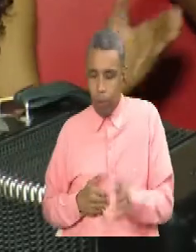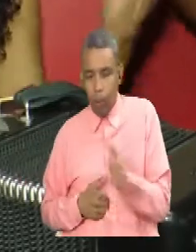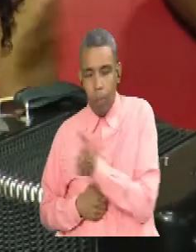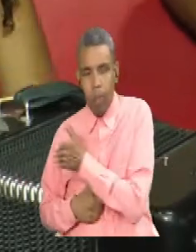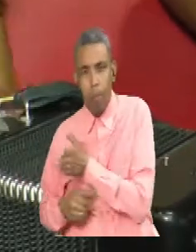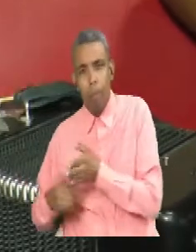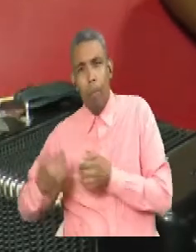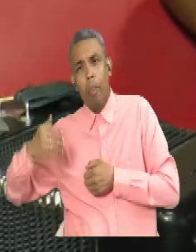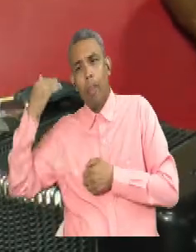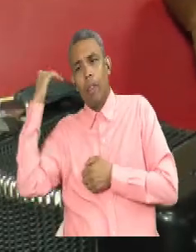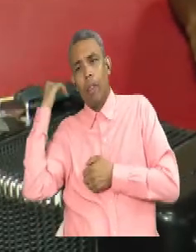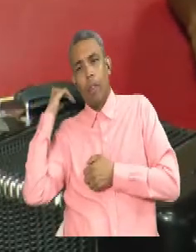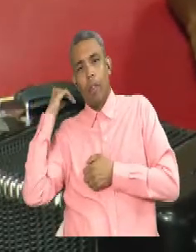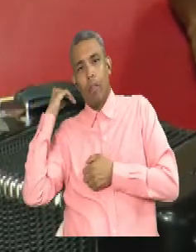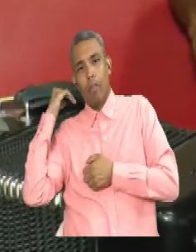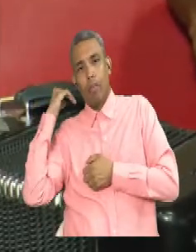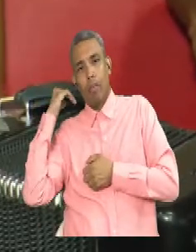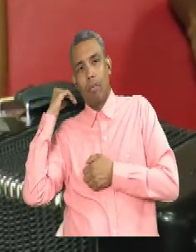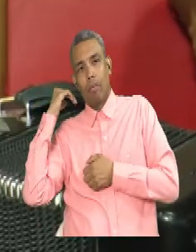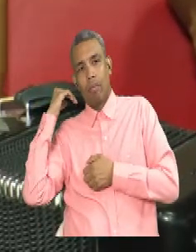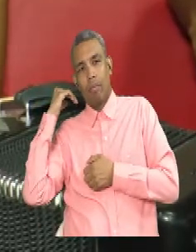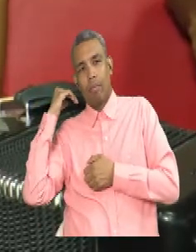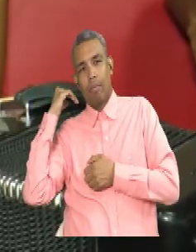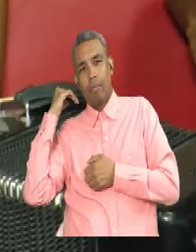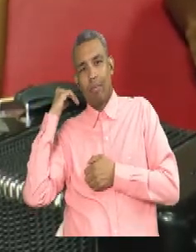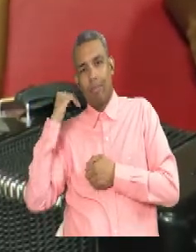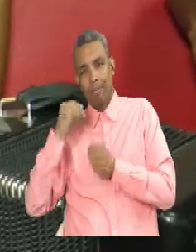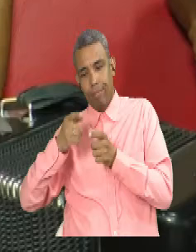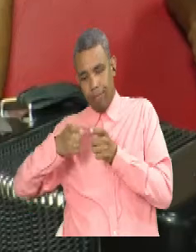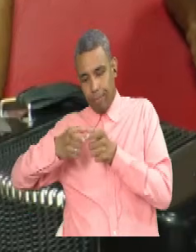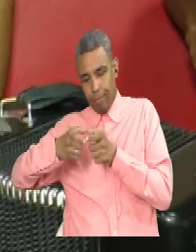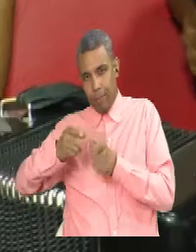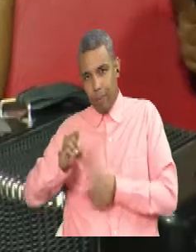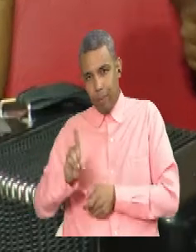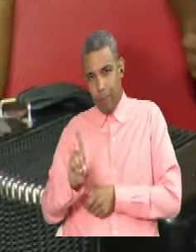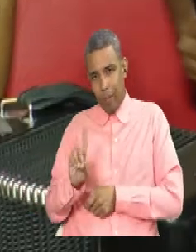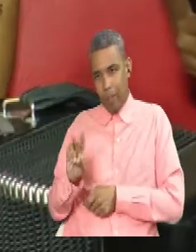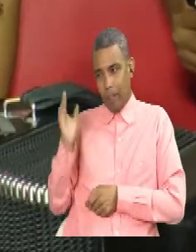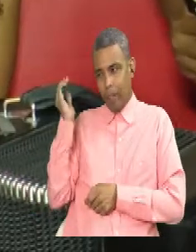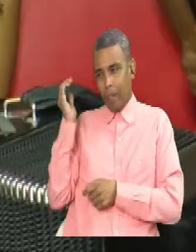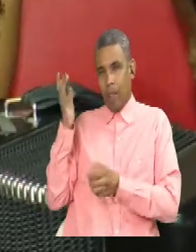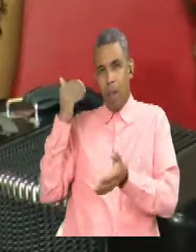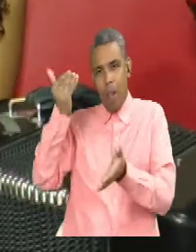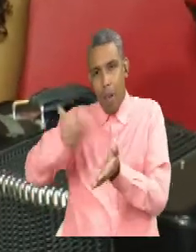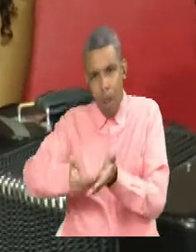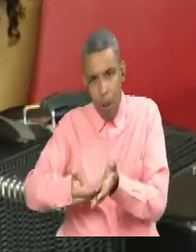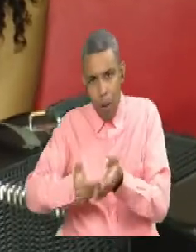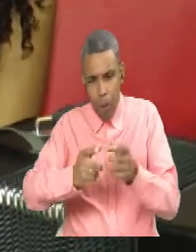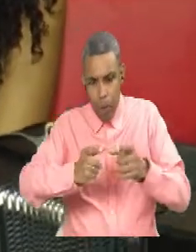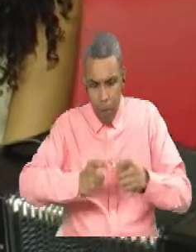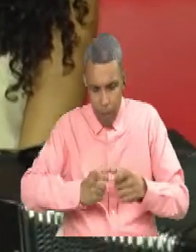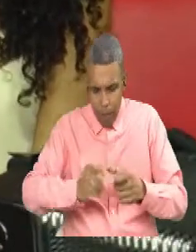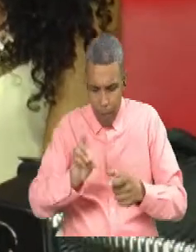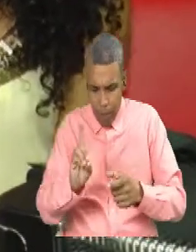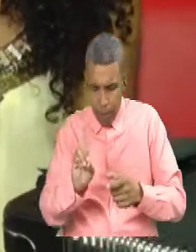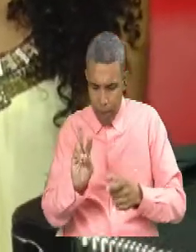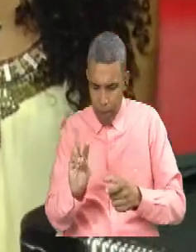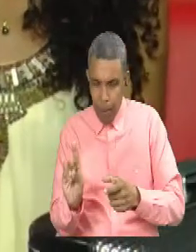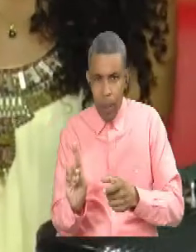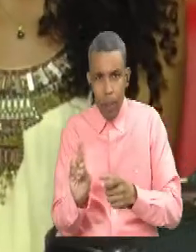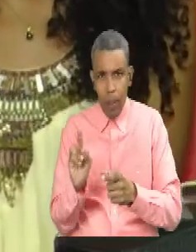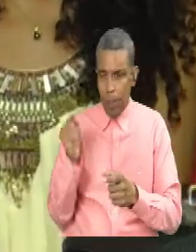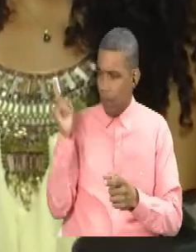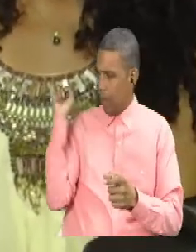Cortica a lo que viene en este trabajo? Bueno, La Falda Cortica, este CD fue un trabajo que lideró